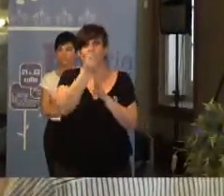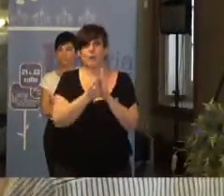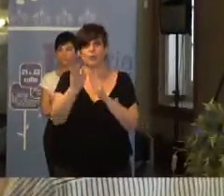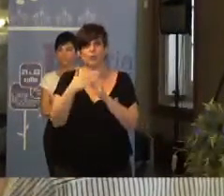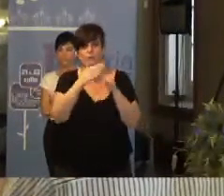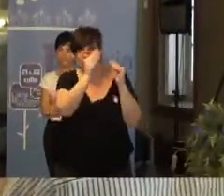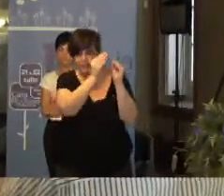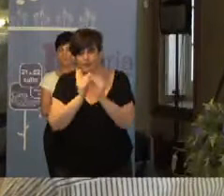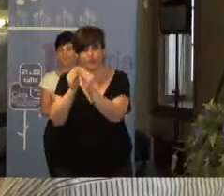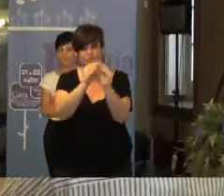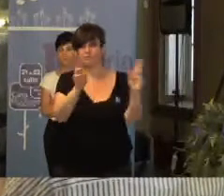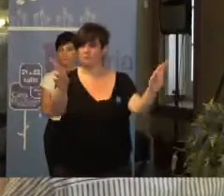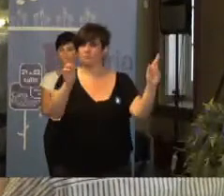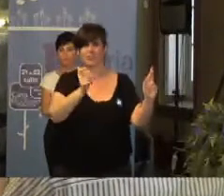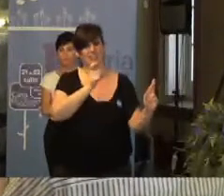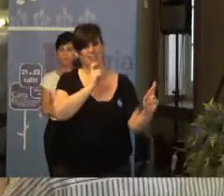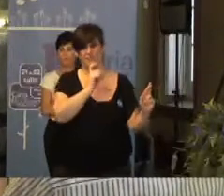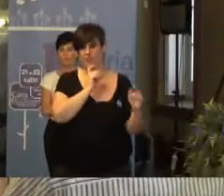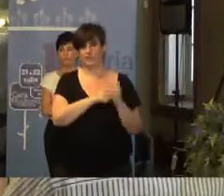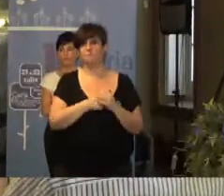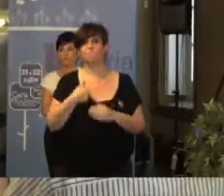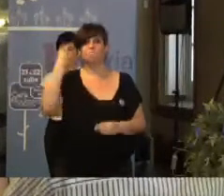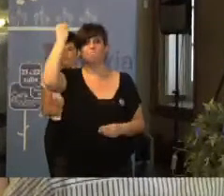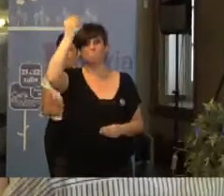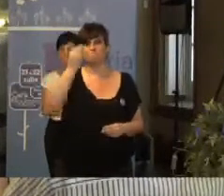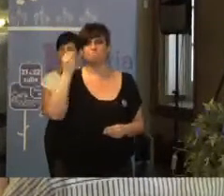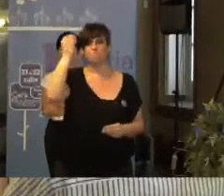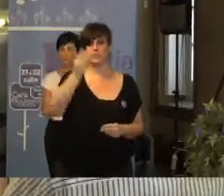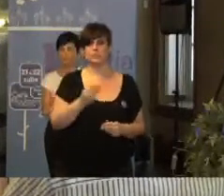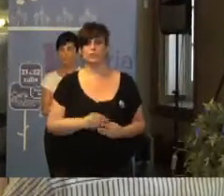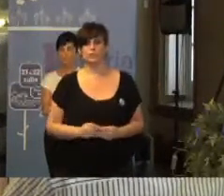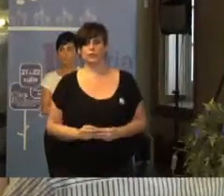moi difícil. E eu penso que cando